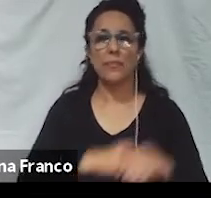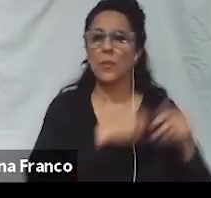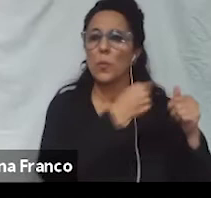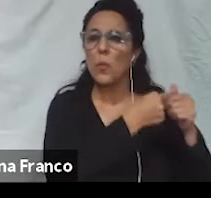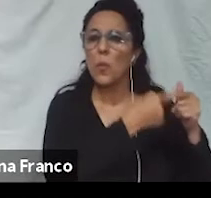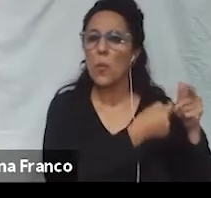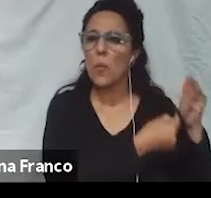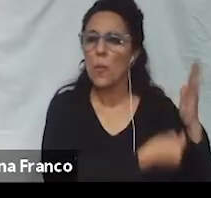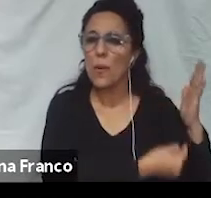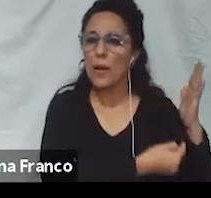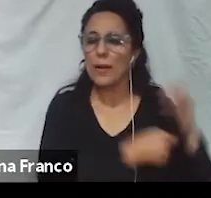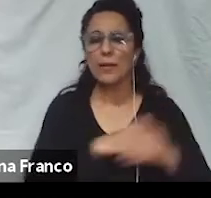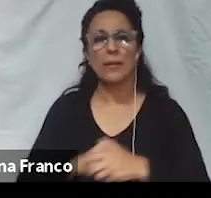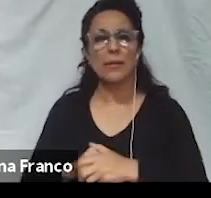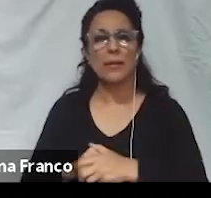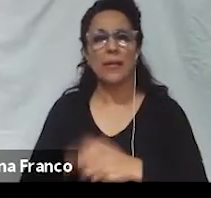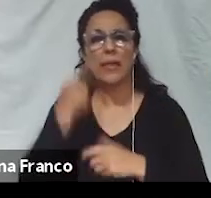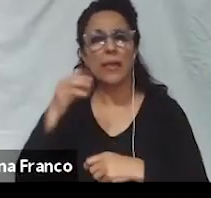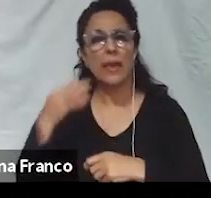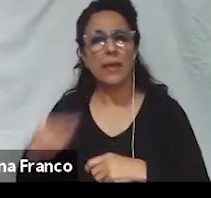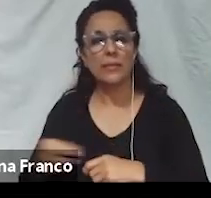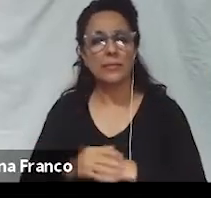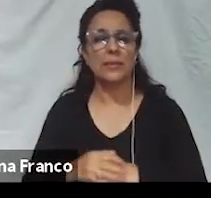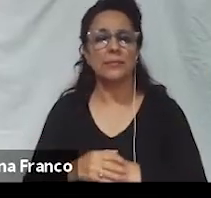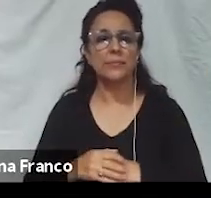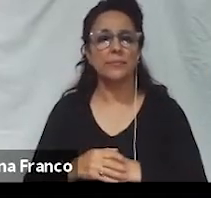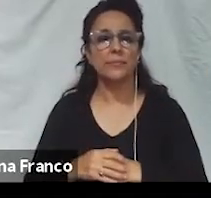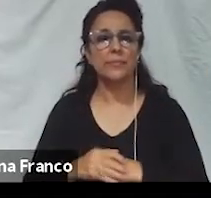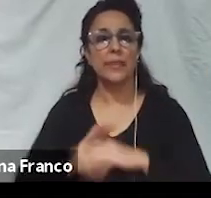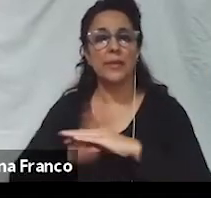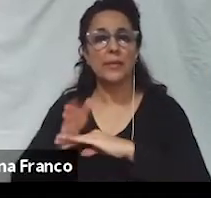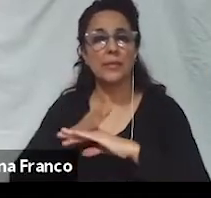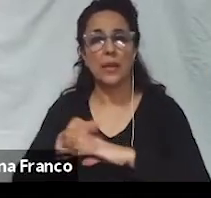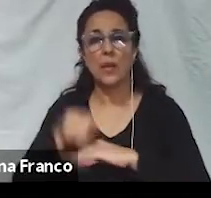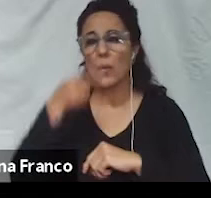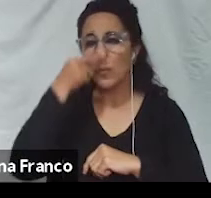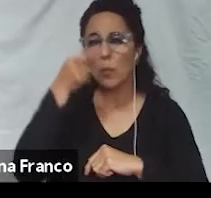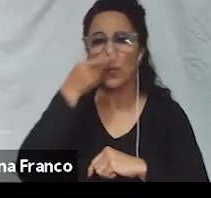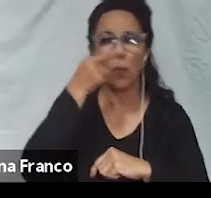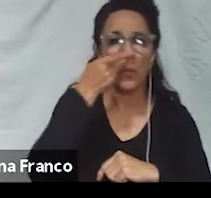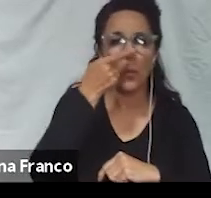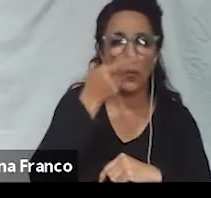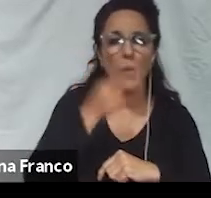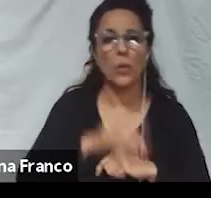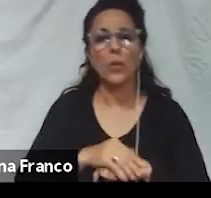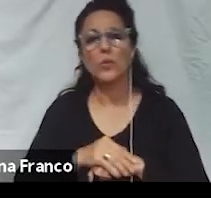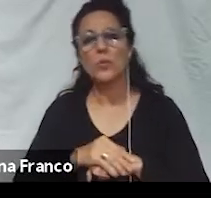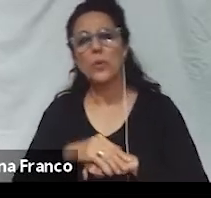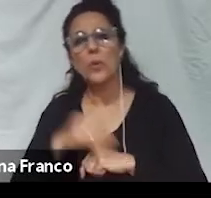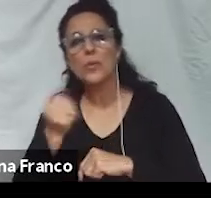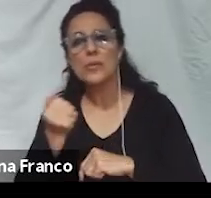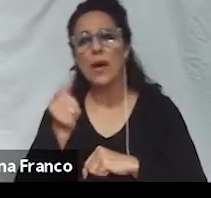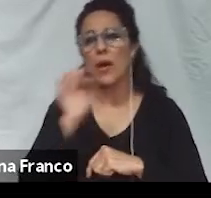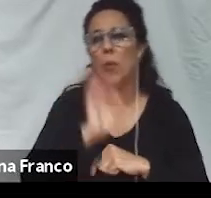Bueno, cualidades que tiene que tener el tester de accesibilidad. Bueno, primero que nada, ser muy, muy curioso, curiosa